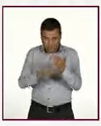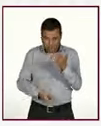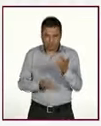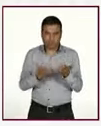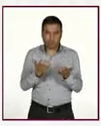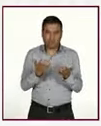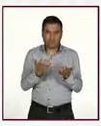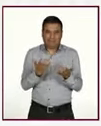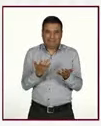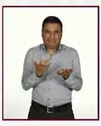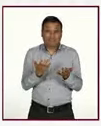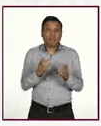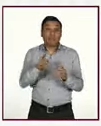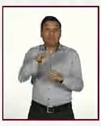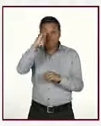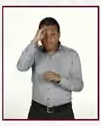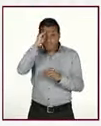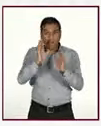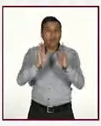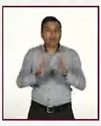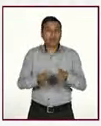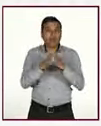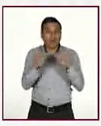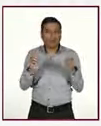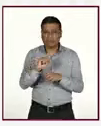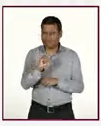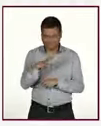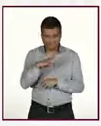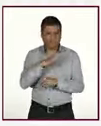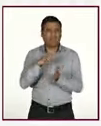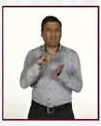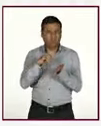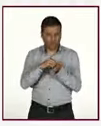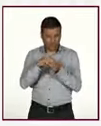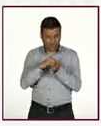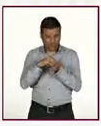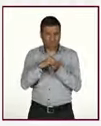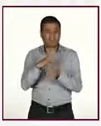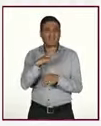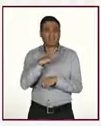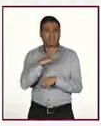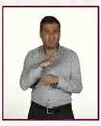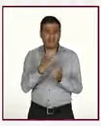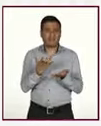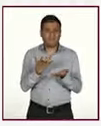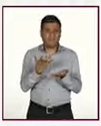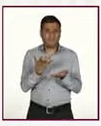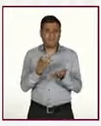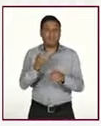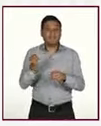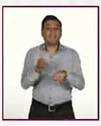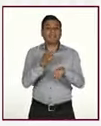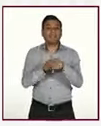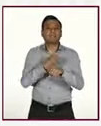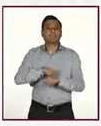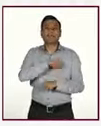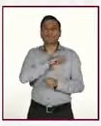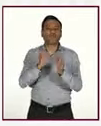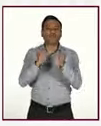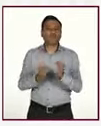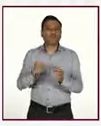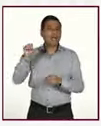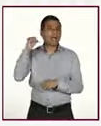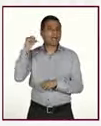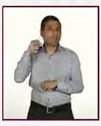parecerían superadas, pero son tan actuales, ¿no? Exactamente, ¿no? La sede de la Secretaría de Salud está en Acapulco. Yo tuve la